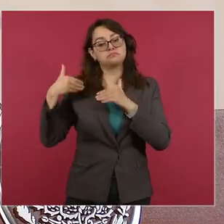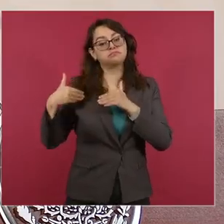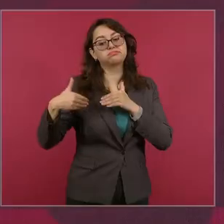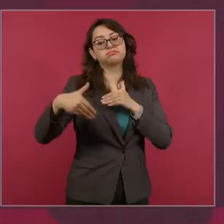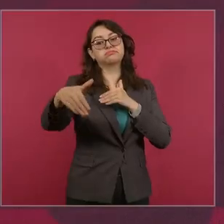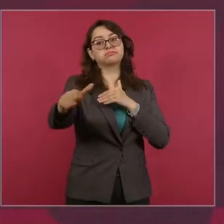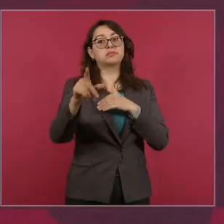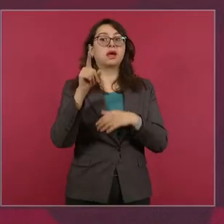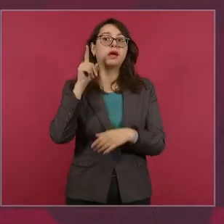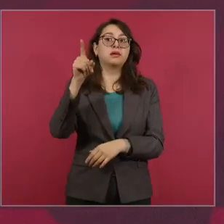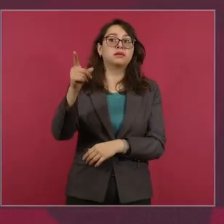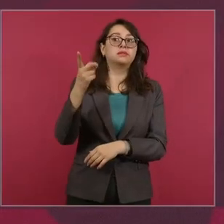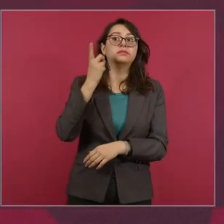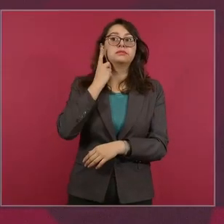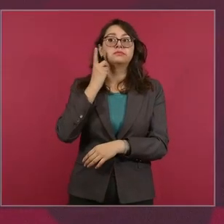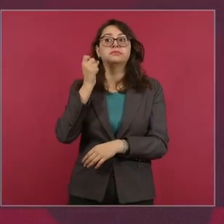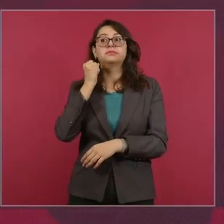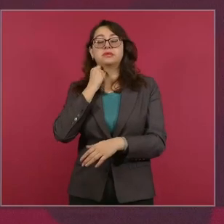moches.